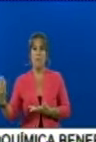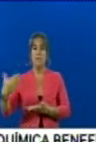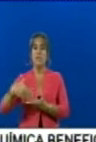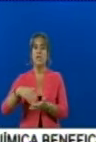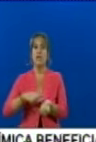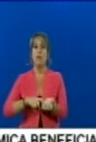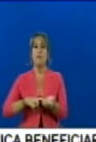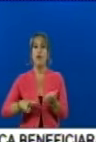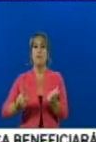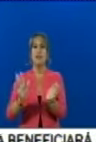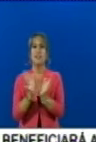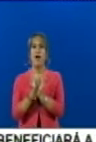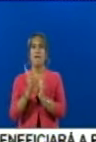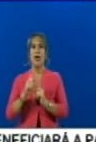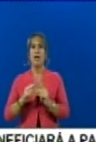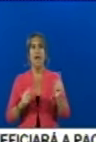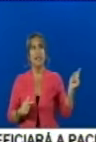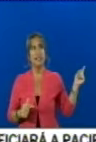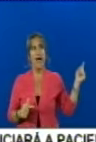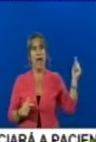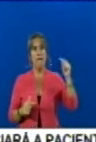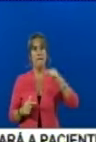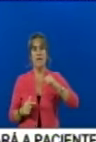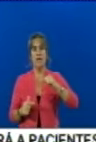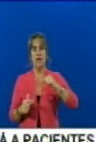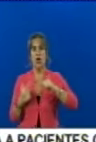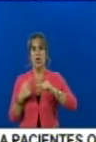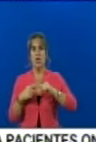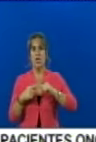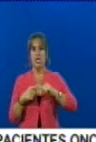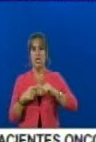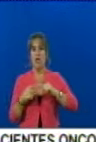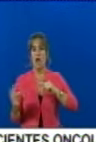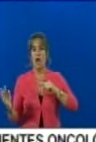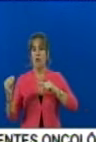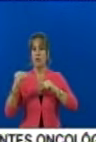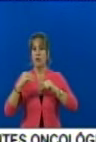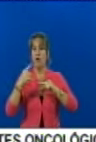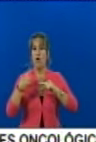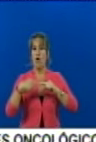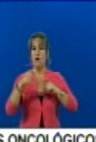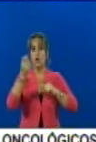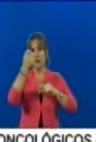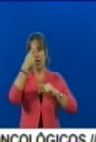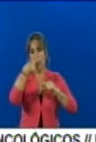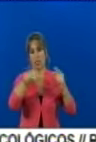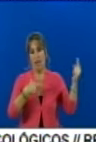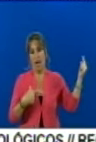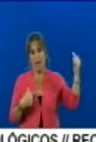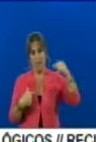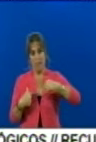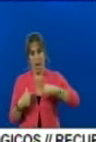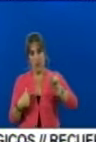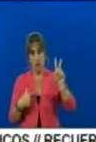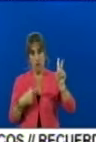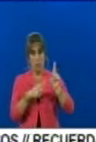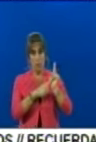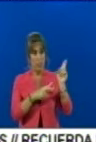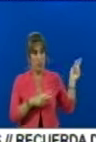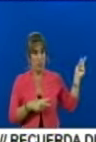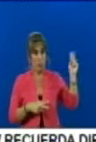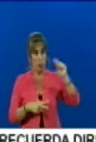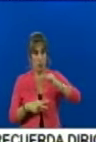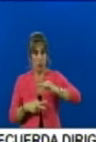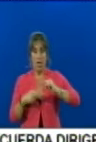la provincia de Matanza, y el restante, es decir, el completamiento de Ciego de Ávila. Este producto, como bien se puede